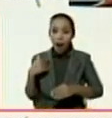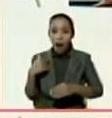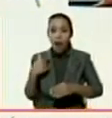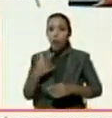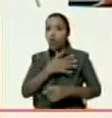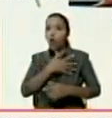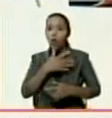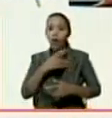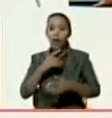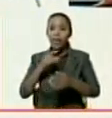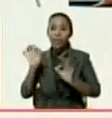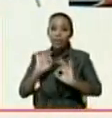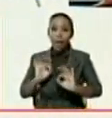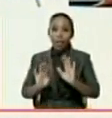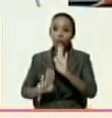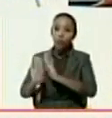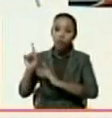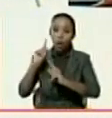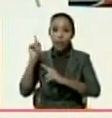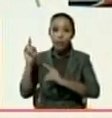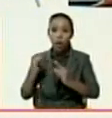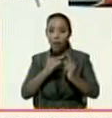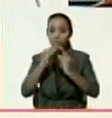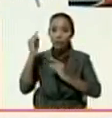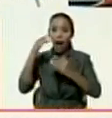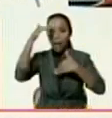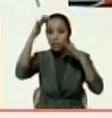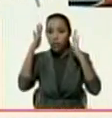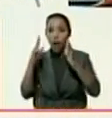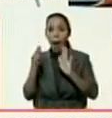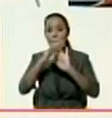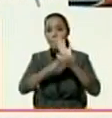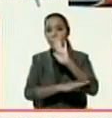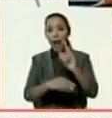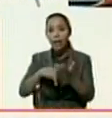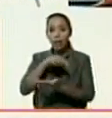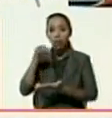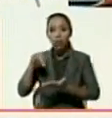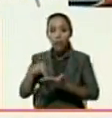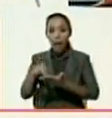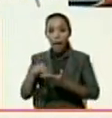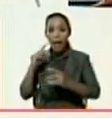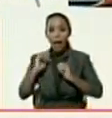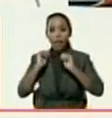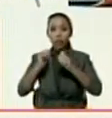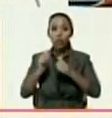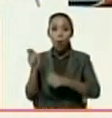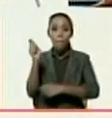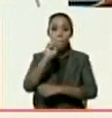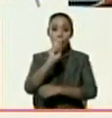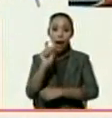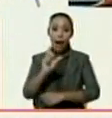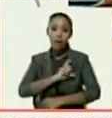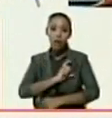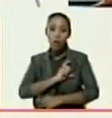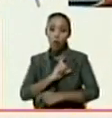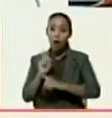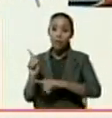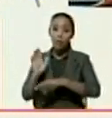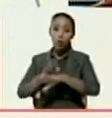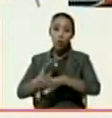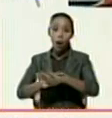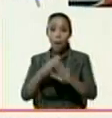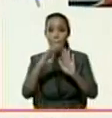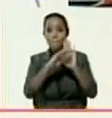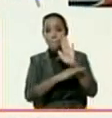activos y de las plataformas que nos permiten atender el Plan Nacional de Averías que inició el mes de enero. Casualmente, por este plan, hasta el día